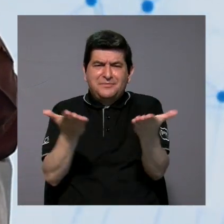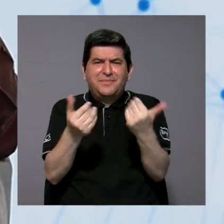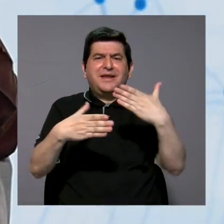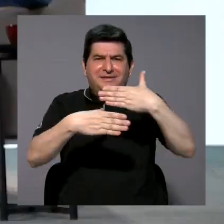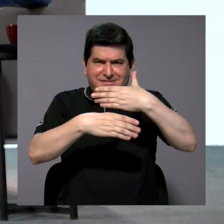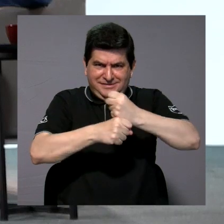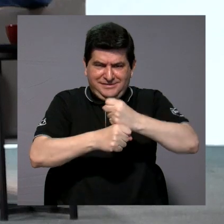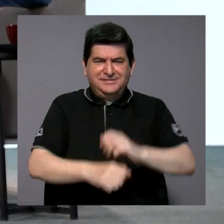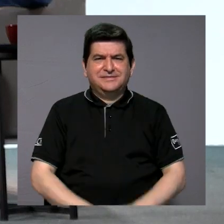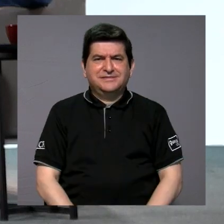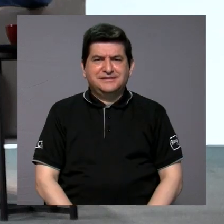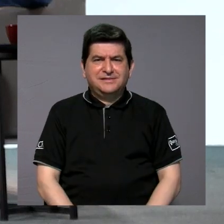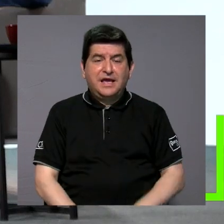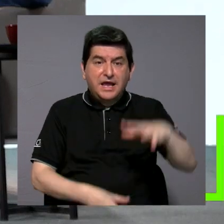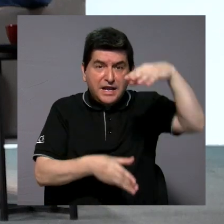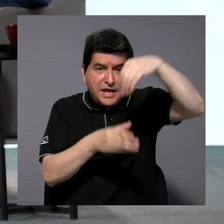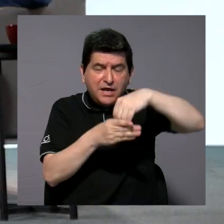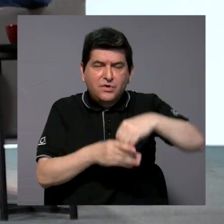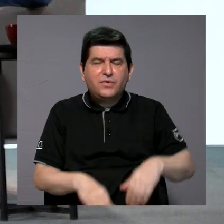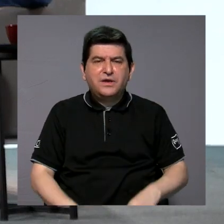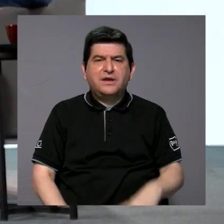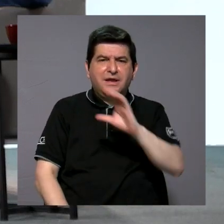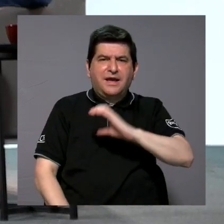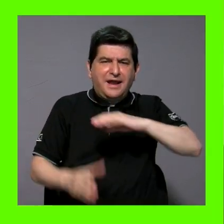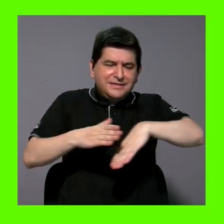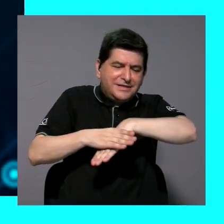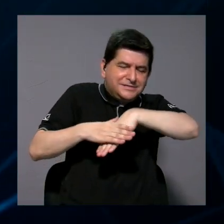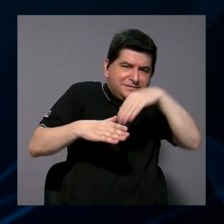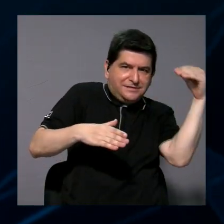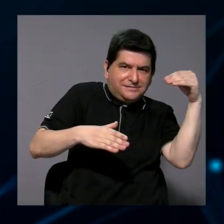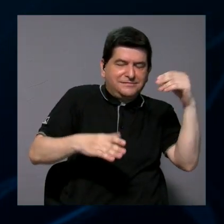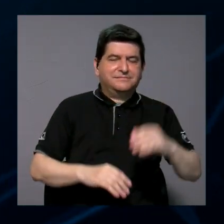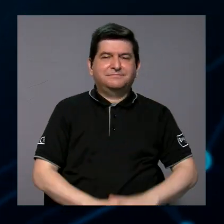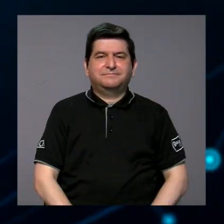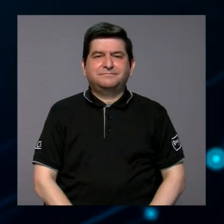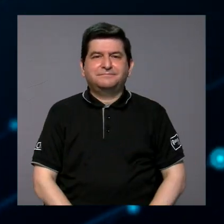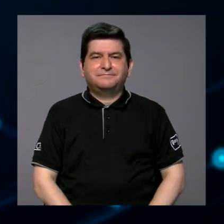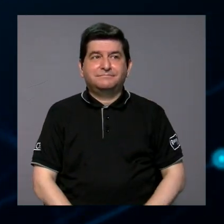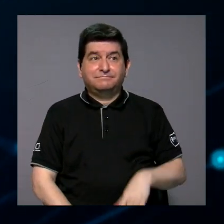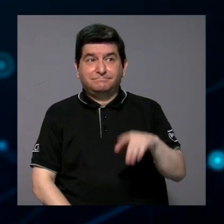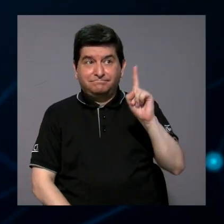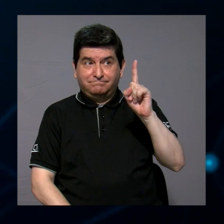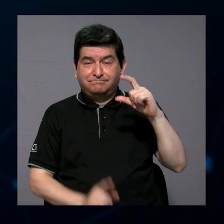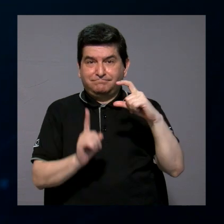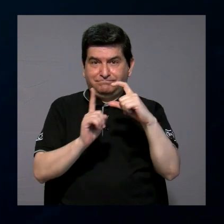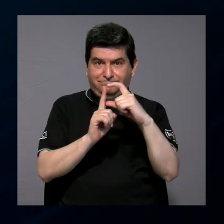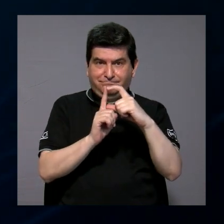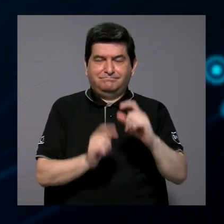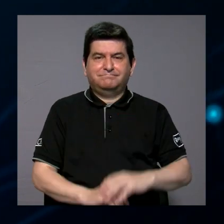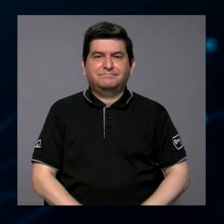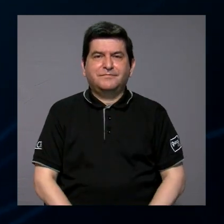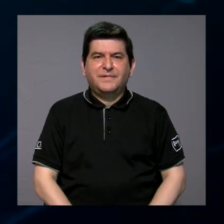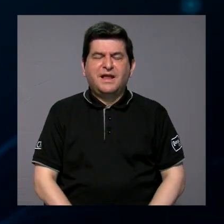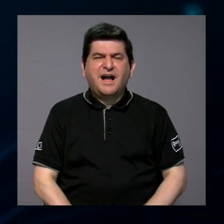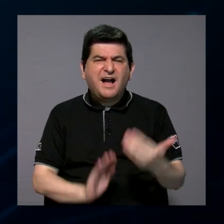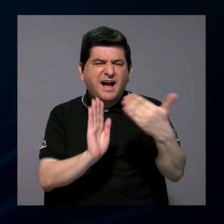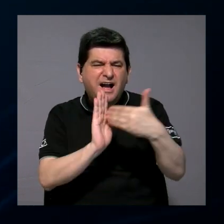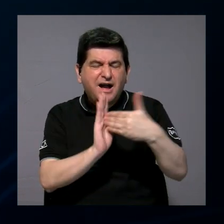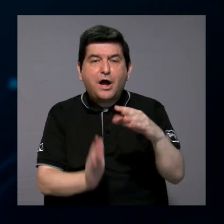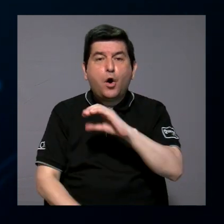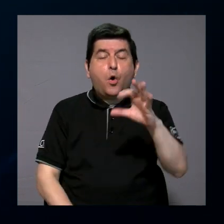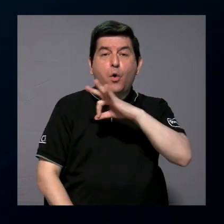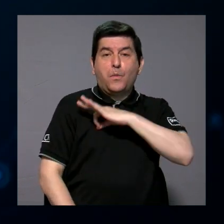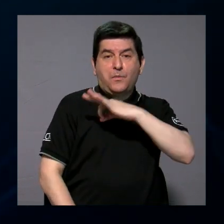hacer, queremos incluir externalidades. Se considera externalidades al perjuicio o